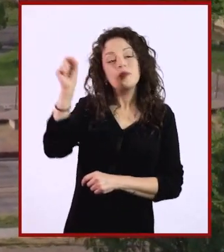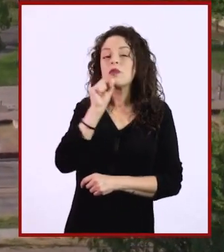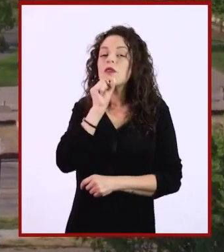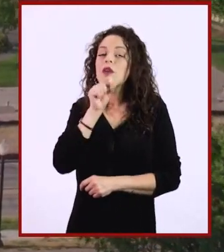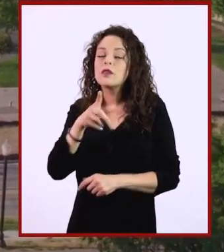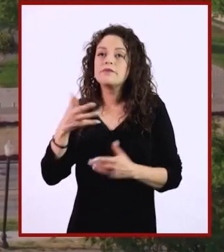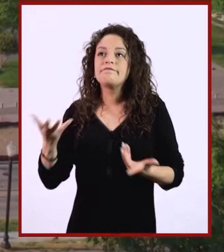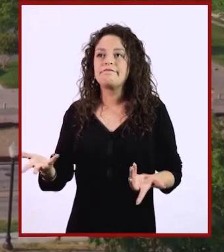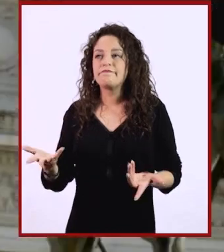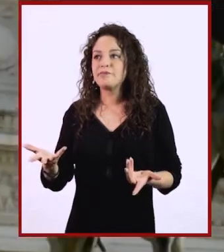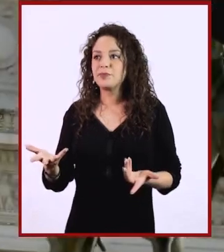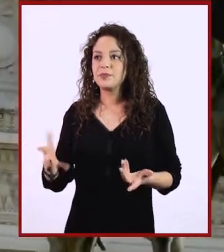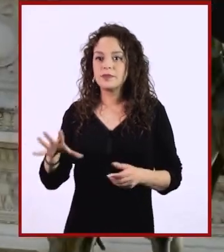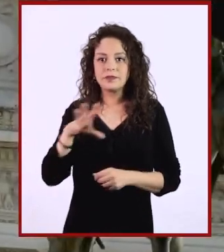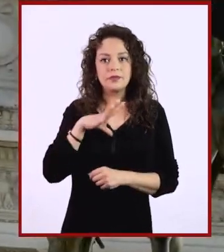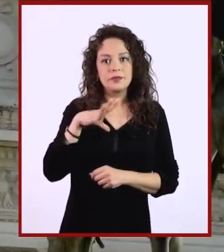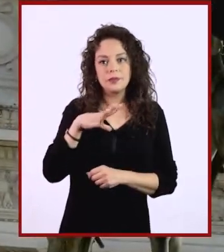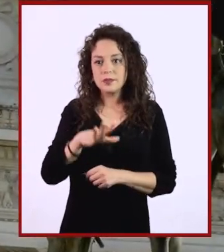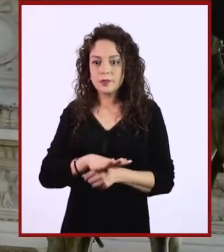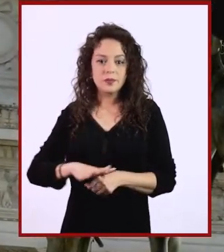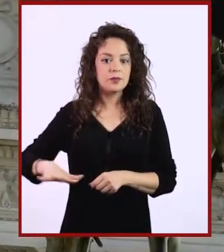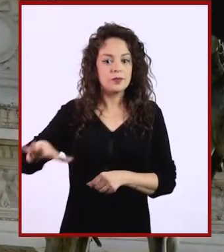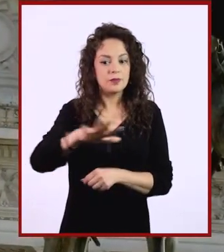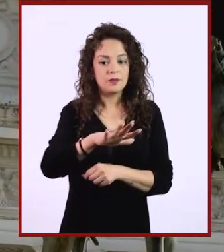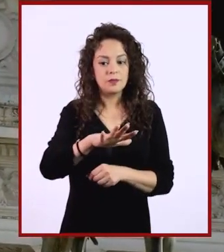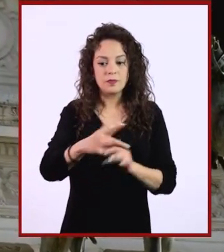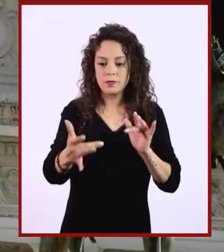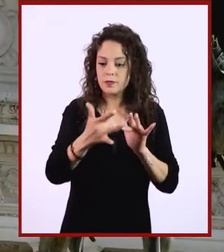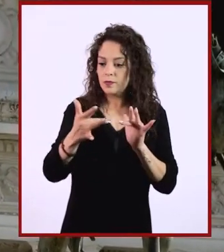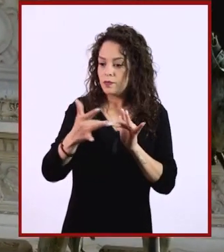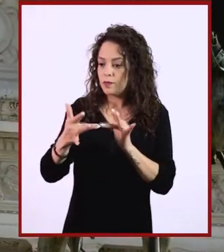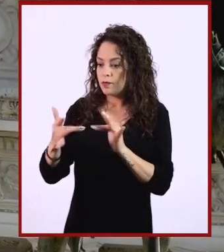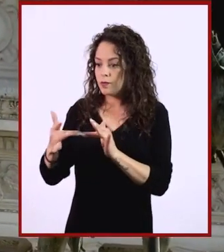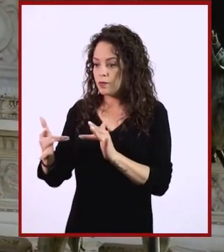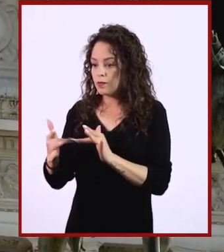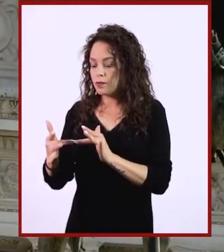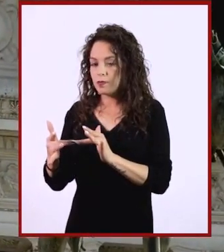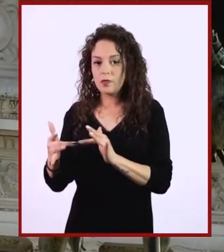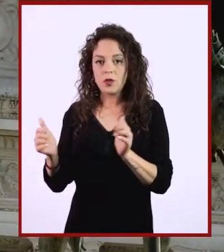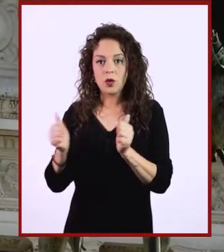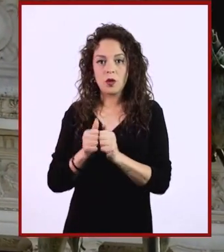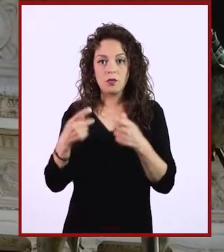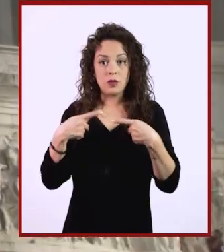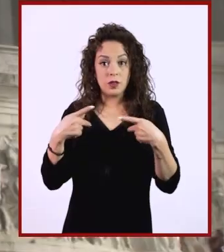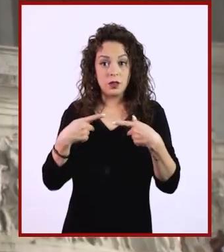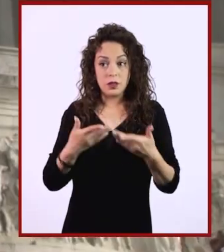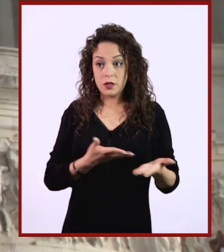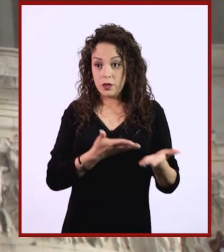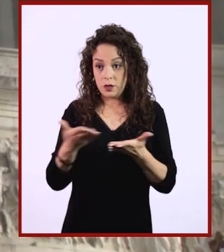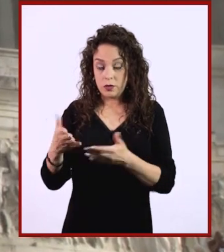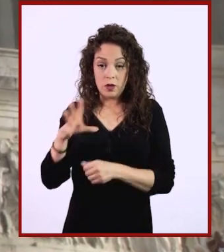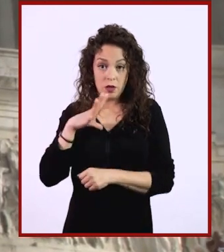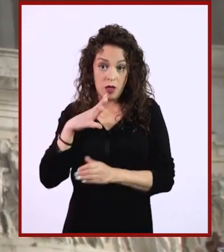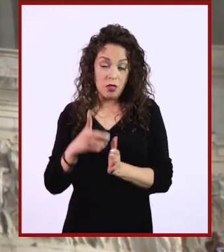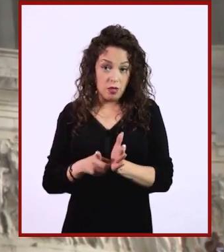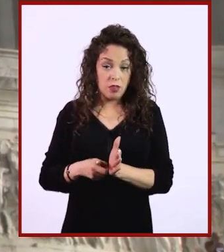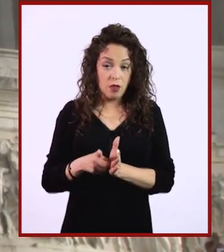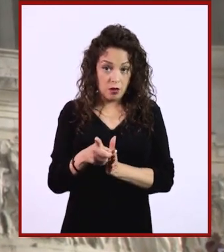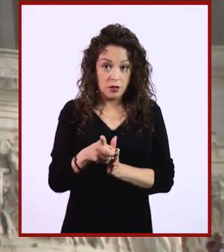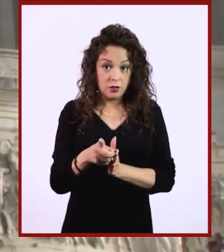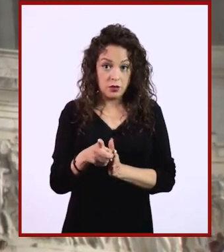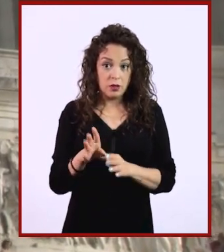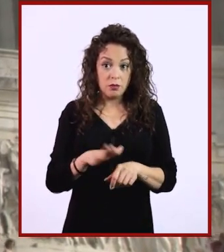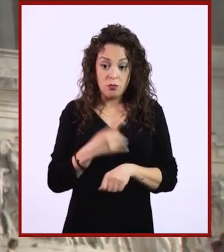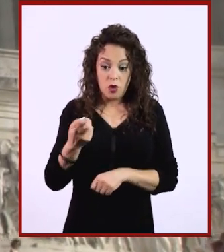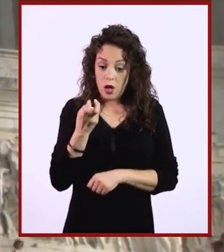de esta interacción que hay entre el ciudadano nacional, ¿no? sujeto, ¿no?, de derechos, ¿no?, por el hecho